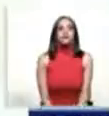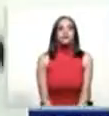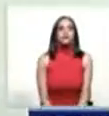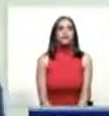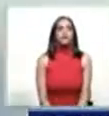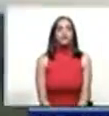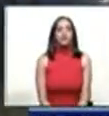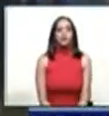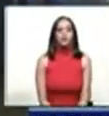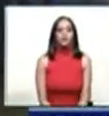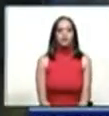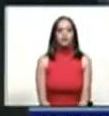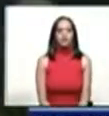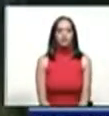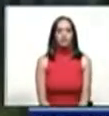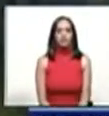Bueno, vamos a ir avanzando.